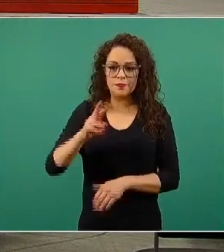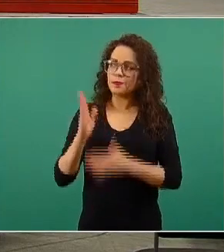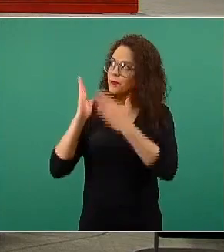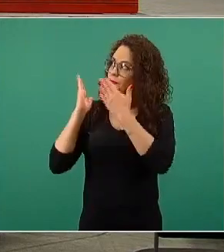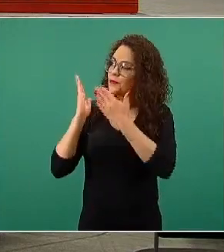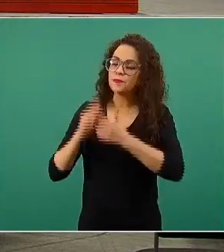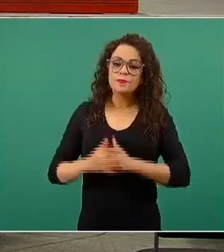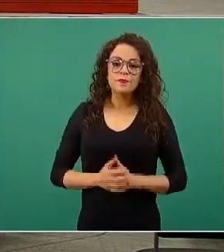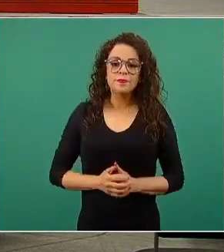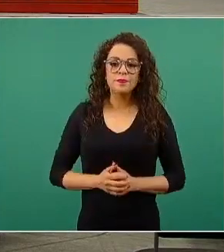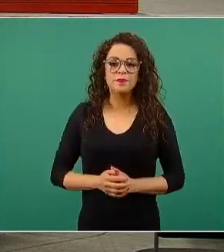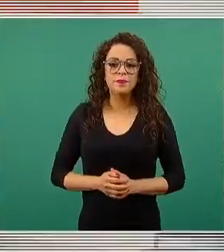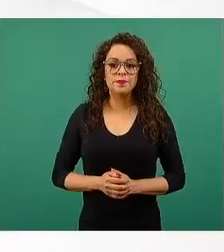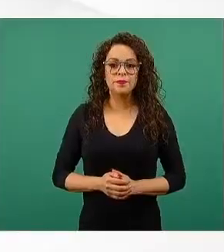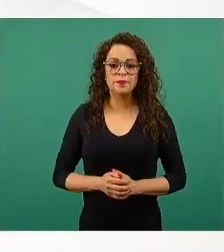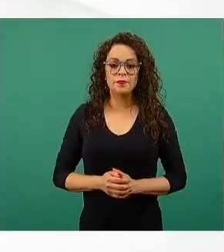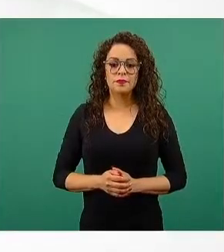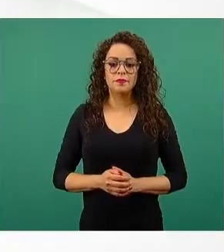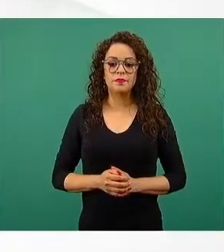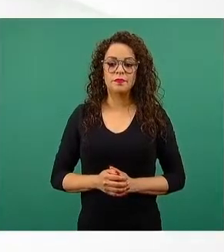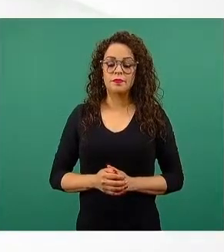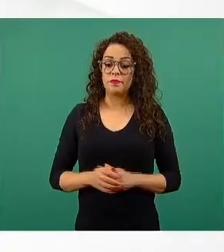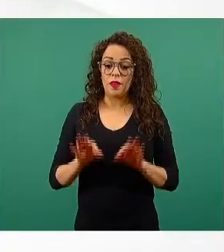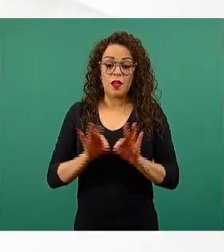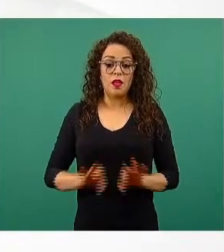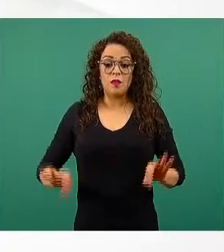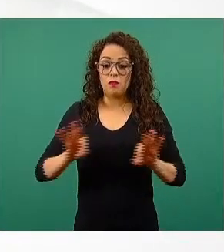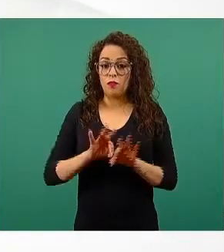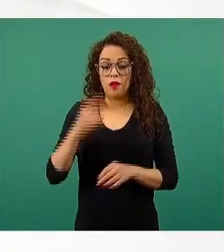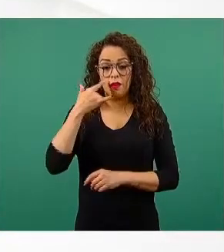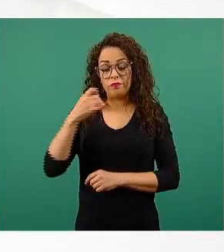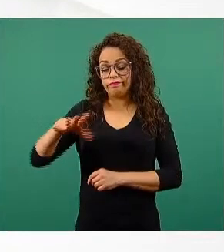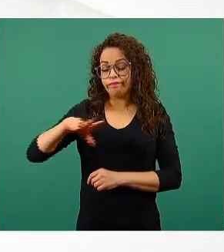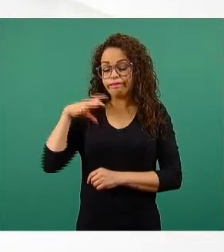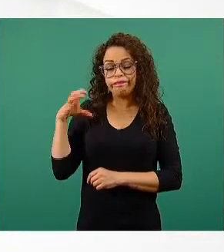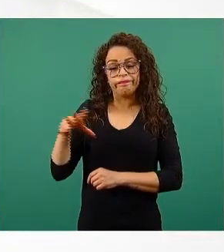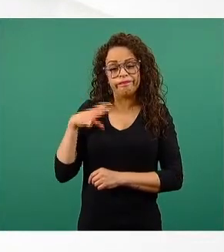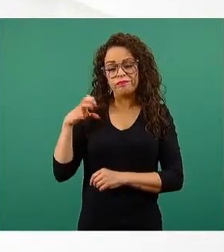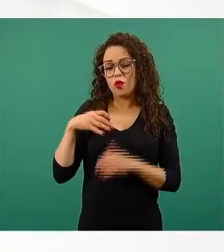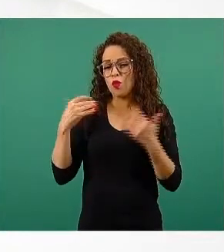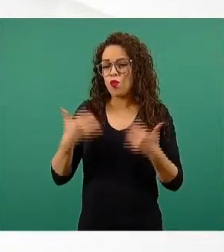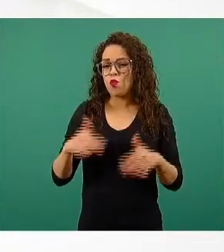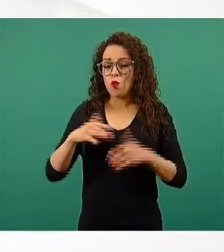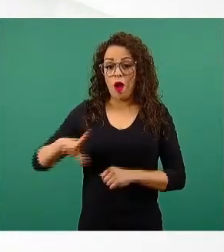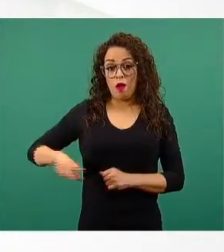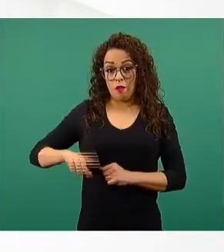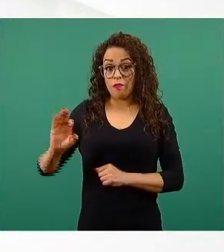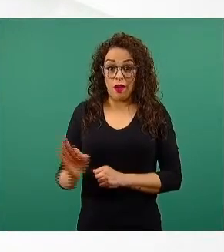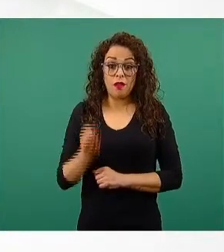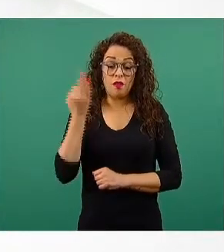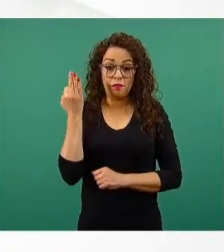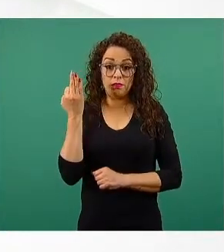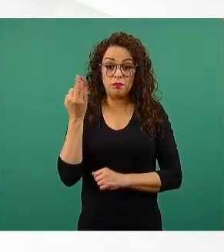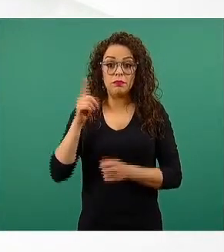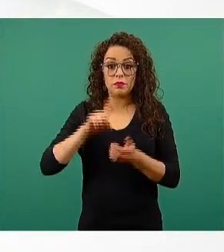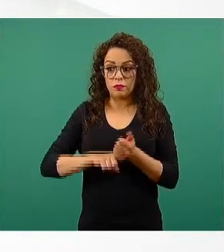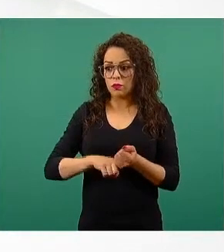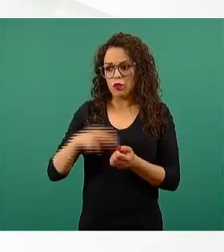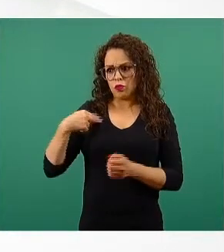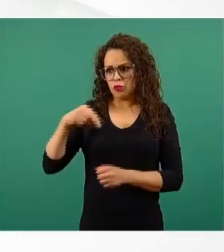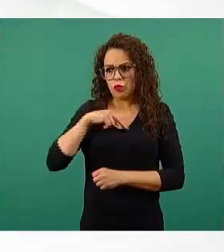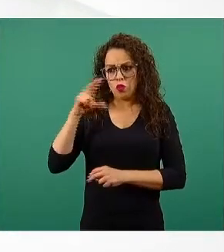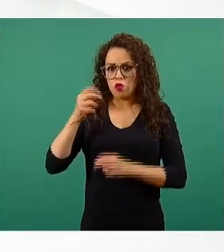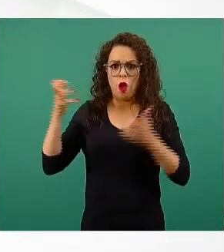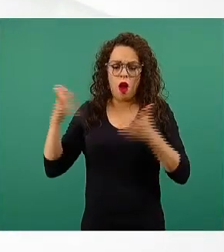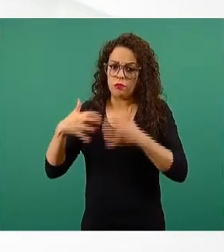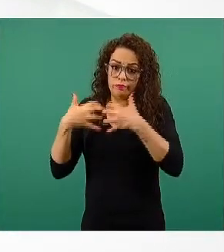aquí tenemos que reconocer el gran esfuerzo que ha hecho el gobierno federal. No somos un país productor de vacunas, pero se ha hecho